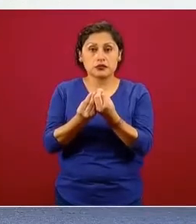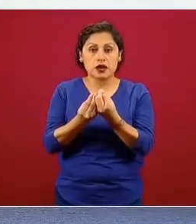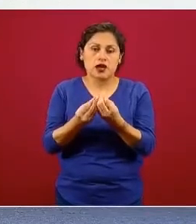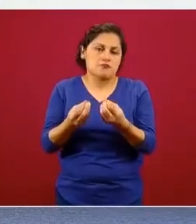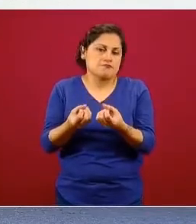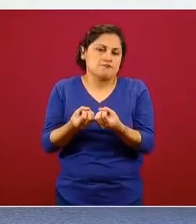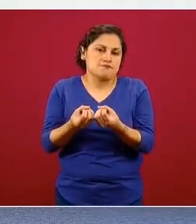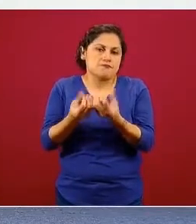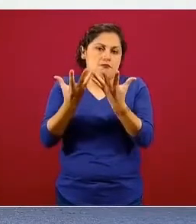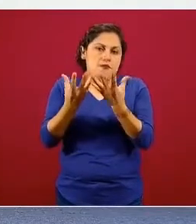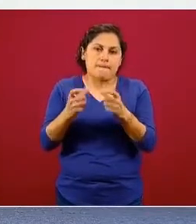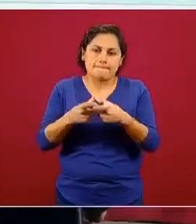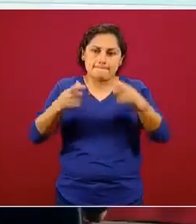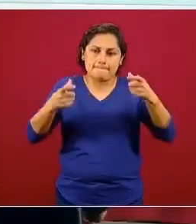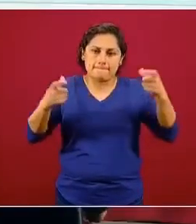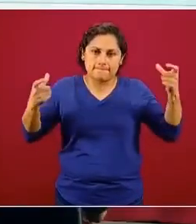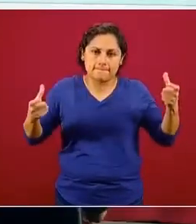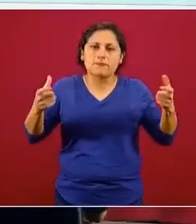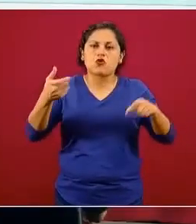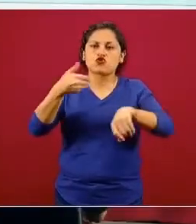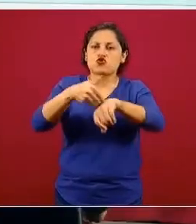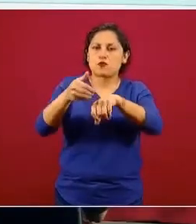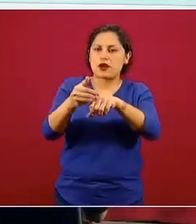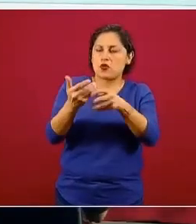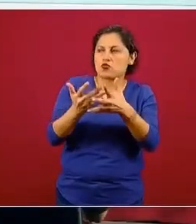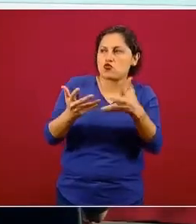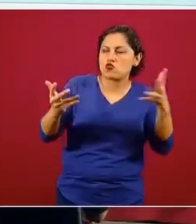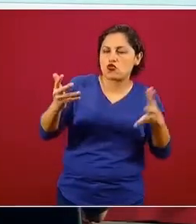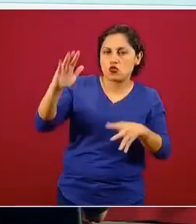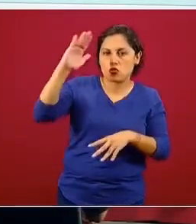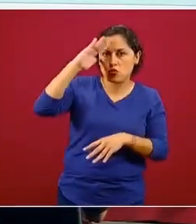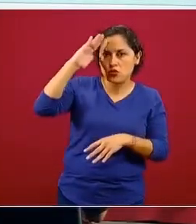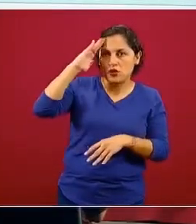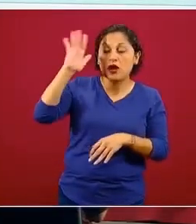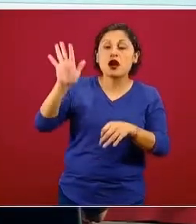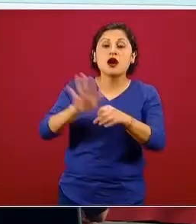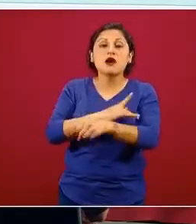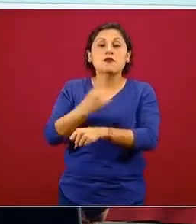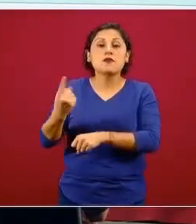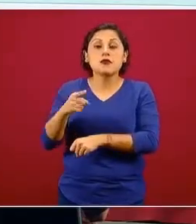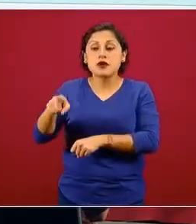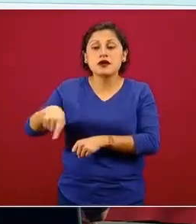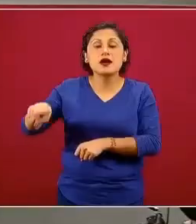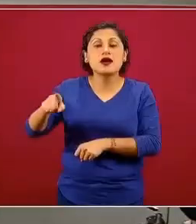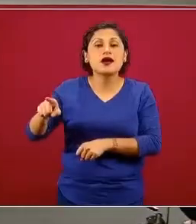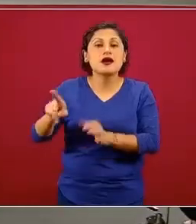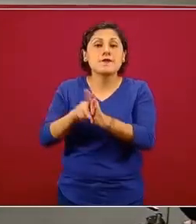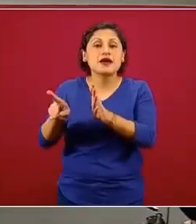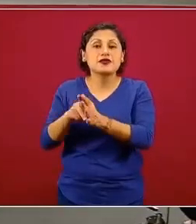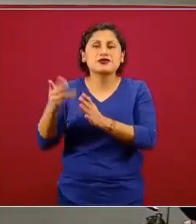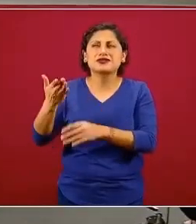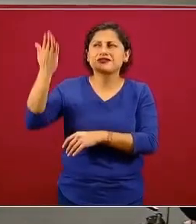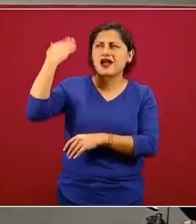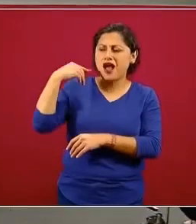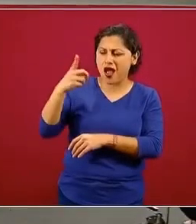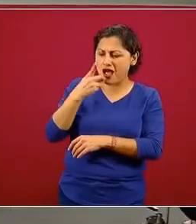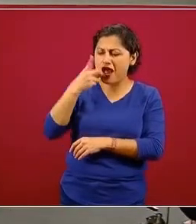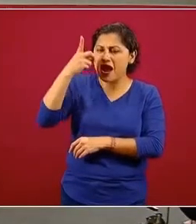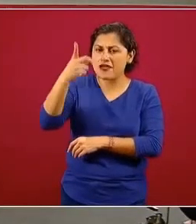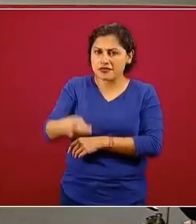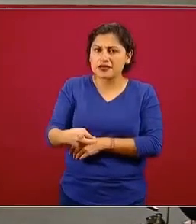más casos. Por eso el otro día uno de los colegas decía, cifra récords. Todos los días va a haber una cifra